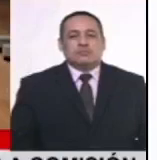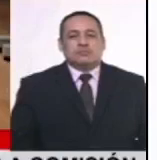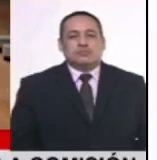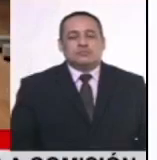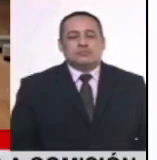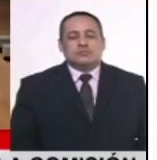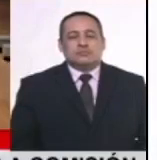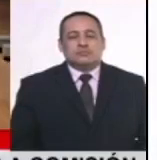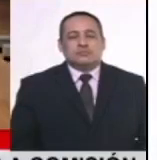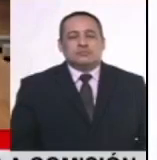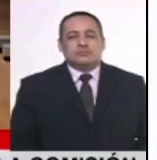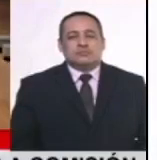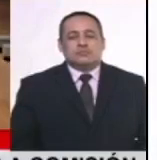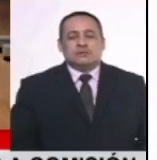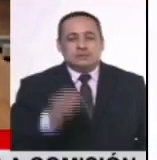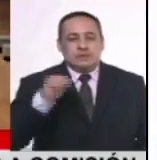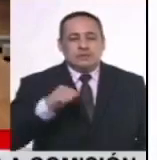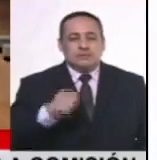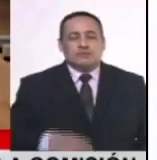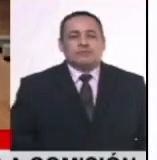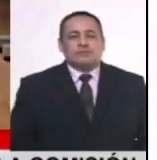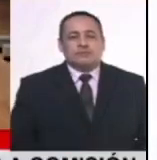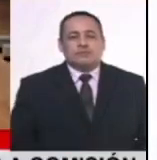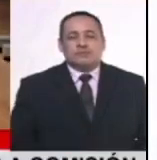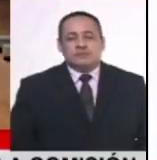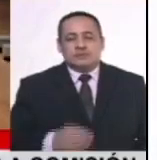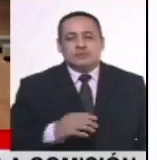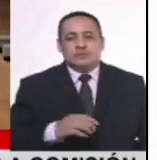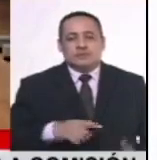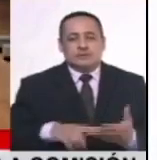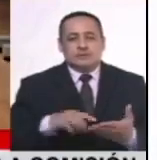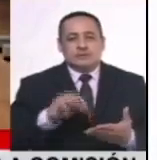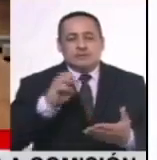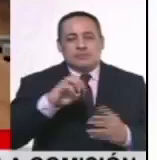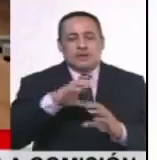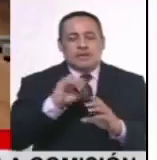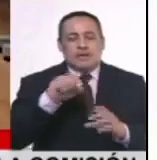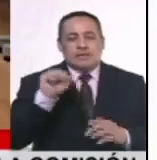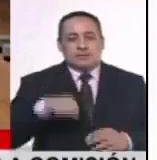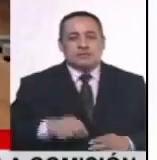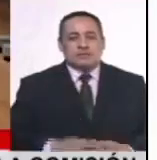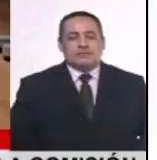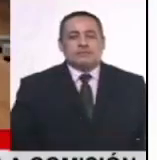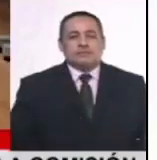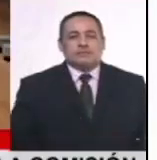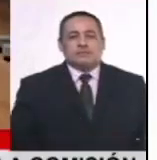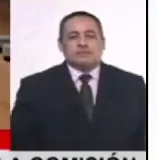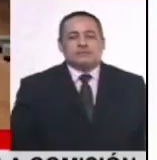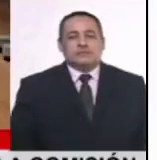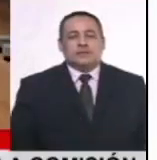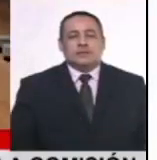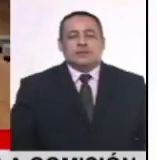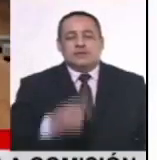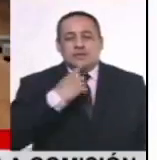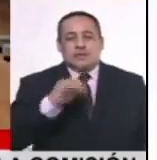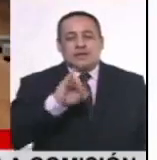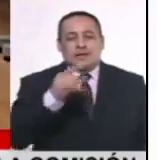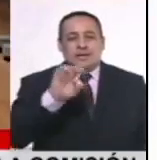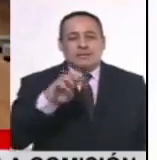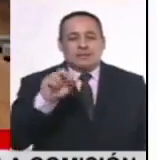Dije a favor, gracias. Disculpe, congresista. Málaga Trillo, sí. Jiménez Heredia.